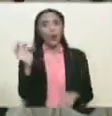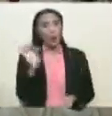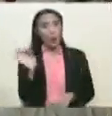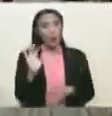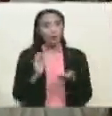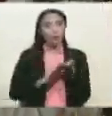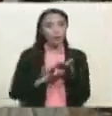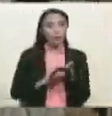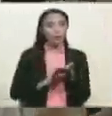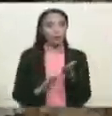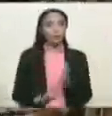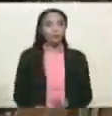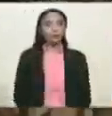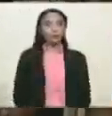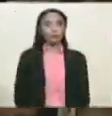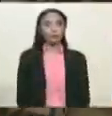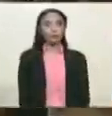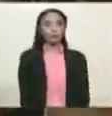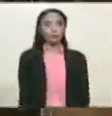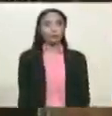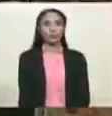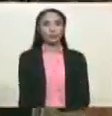Con mucho placer lo haré.